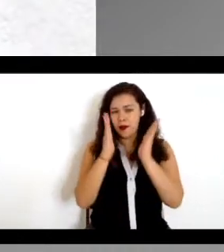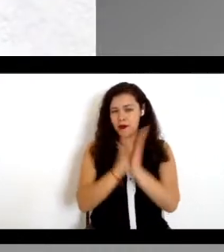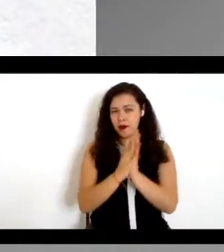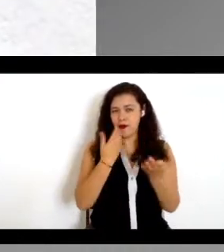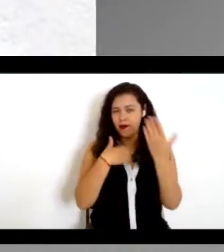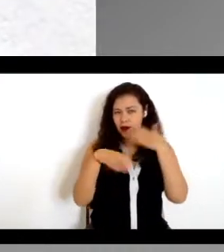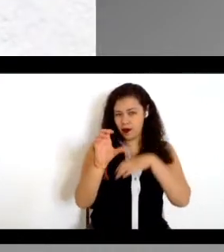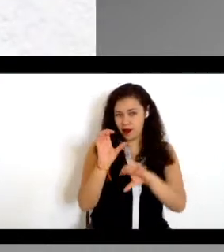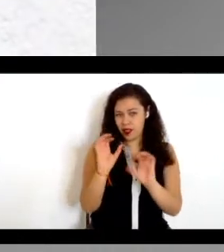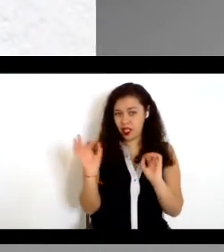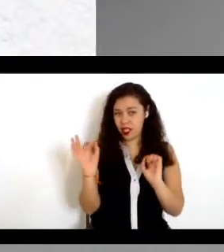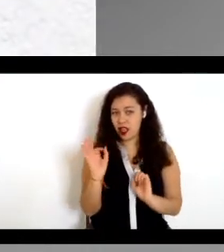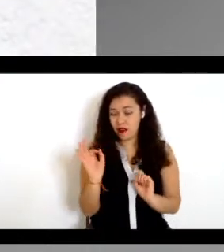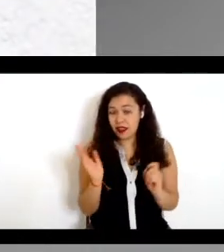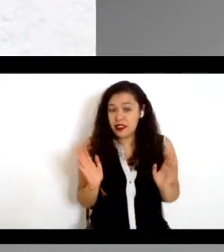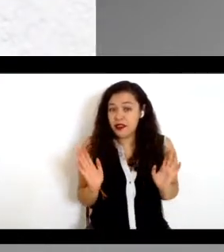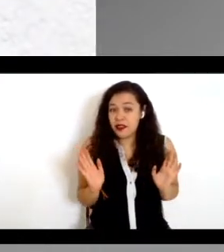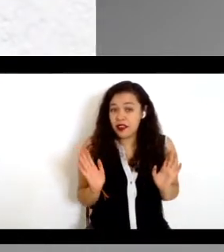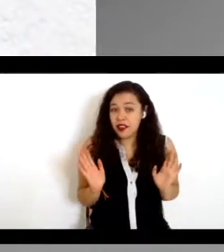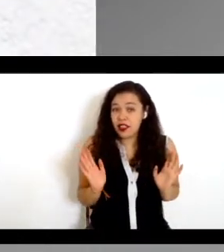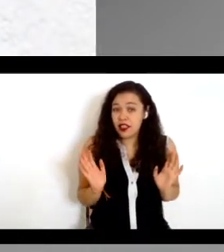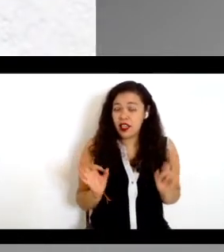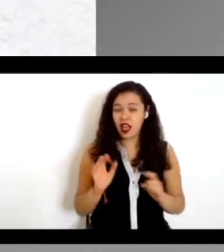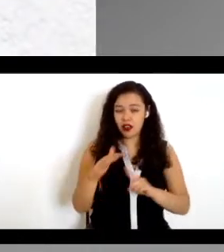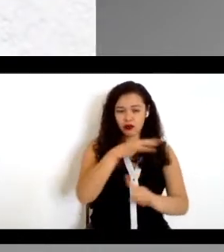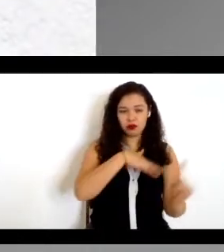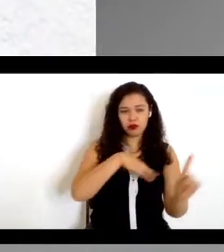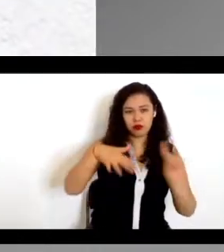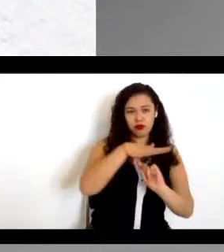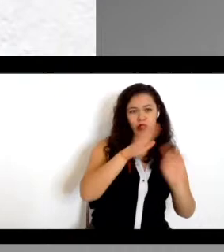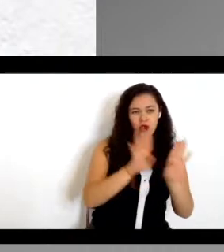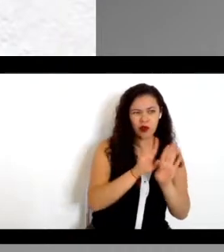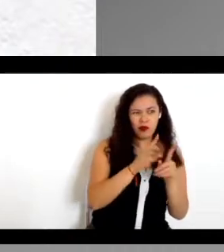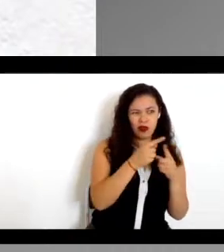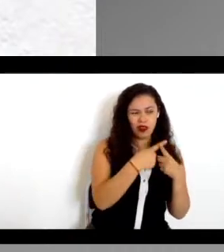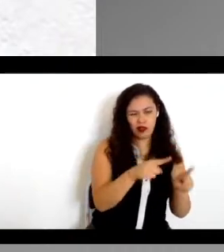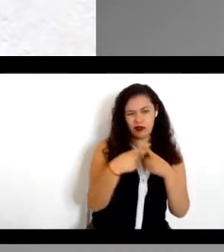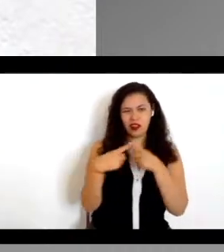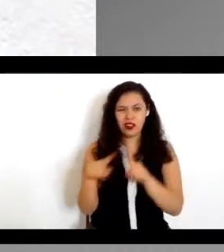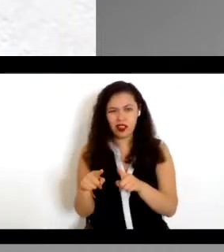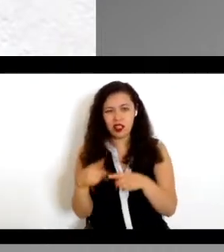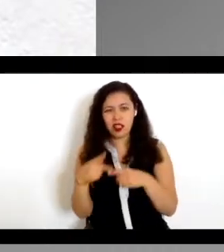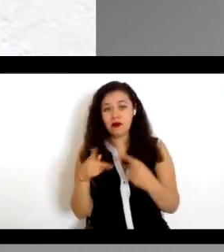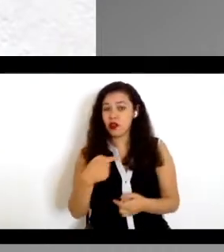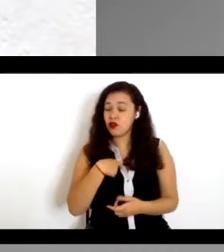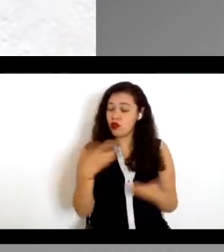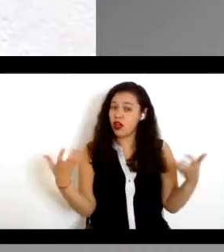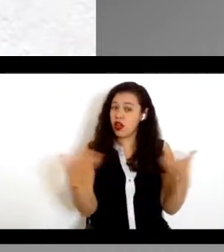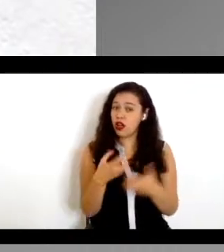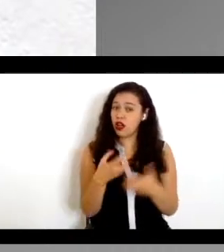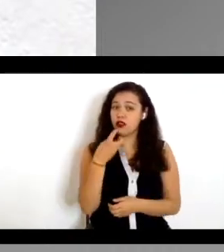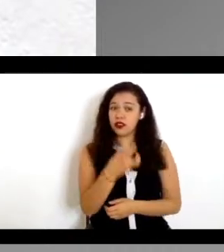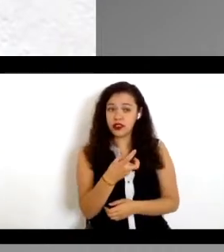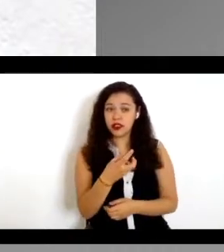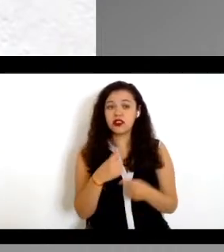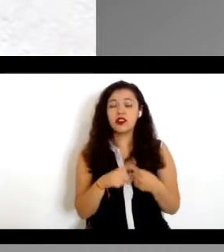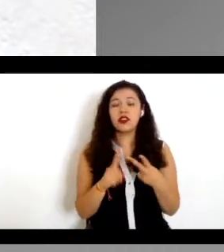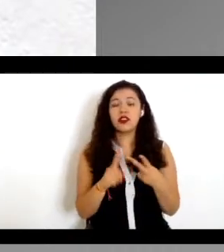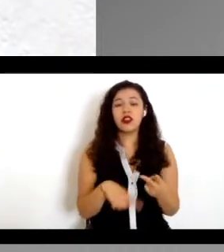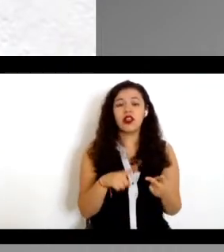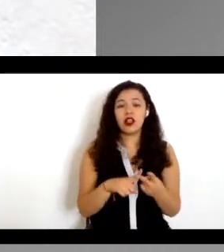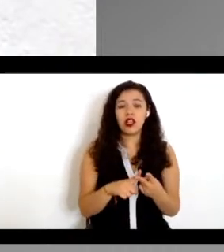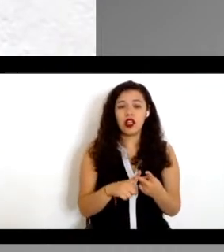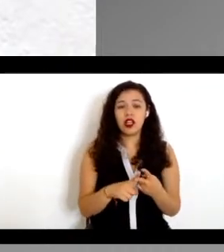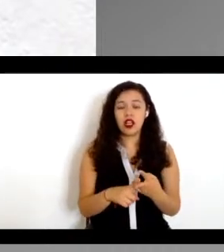¿no? A lo mejor está un poco fuera de contexto de todos los demás, pero eso es lo que normalmente hago y eso es lo que normalmente le ha